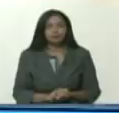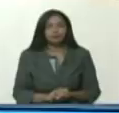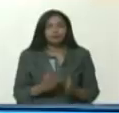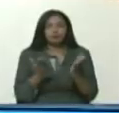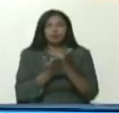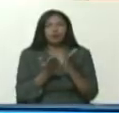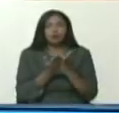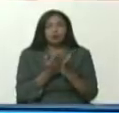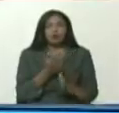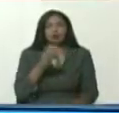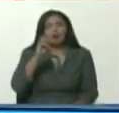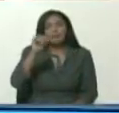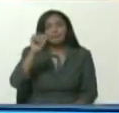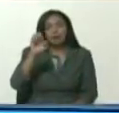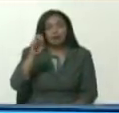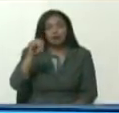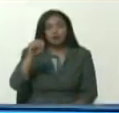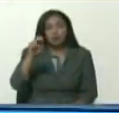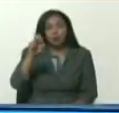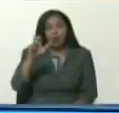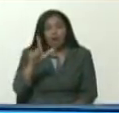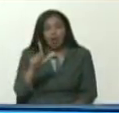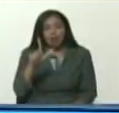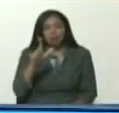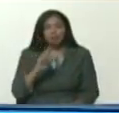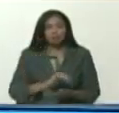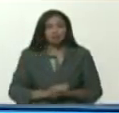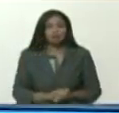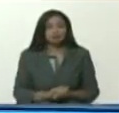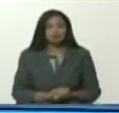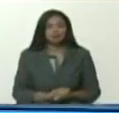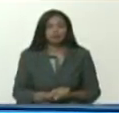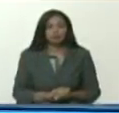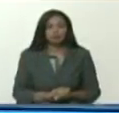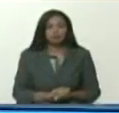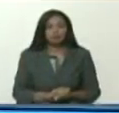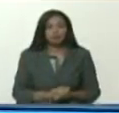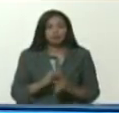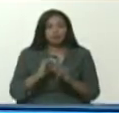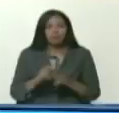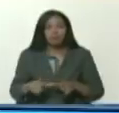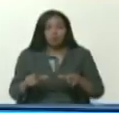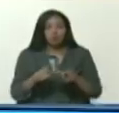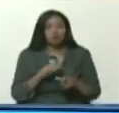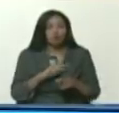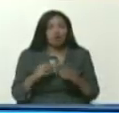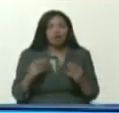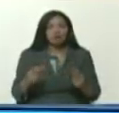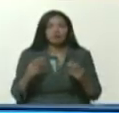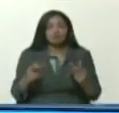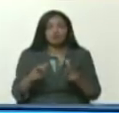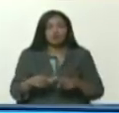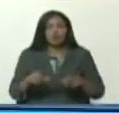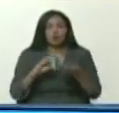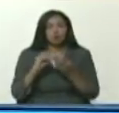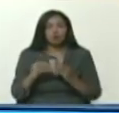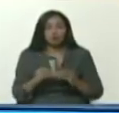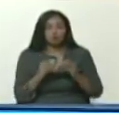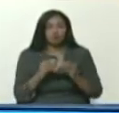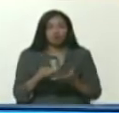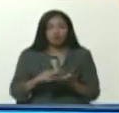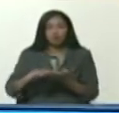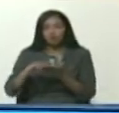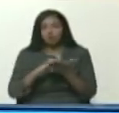Nacional Manuel Fombona Pachano, allí está activado el plan de mantenimiento y